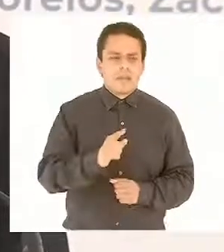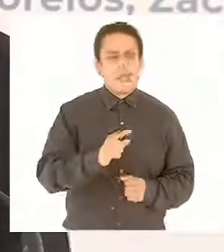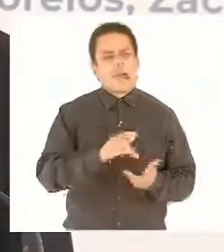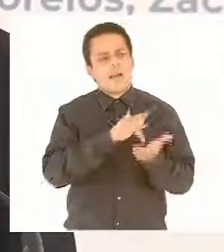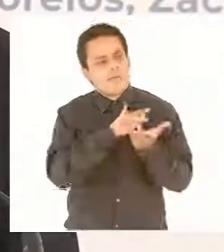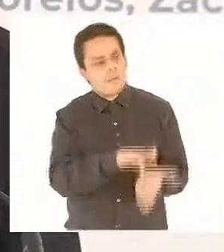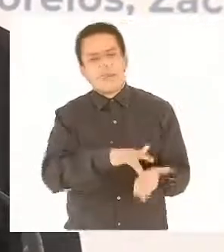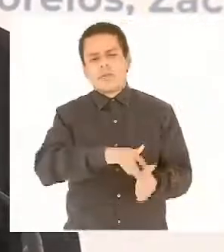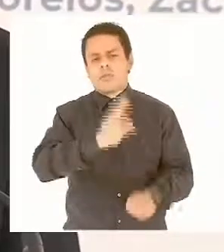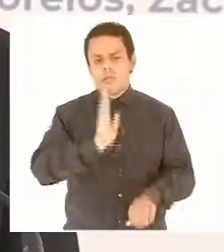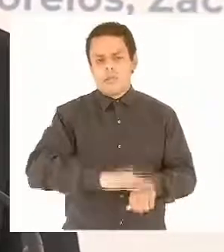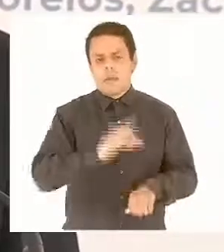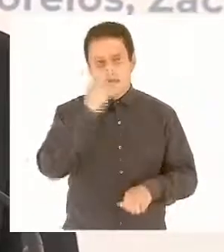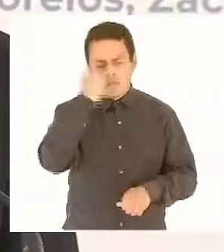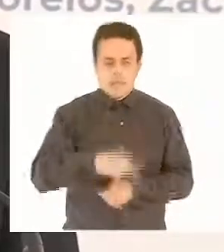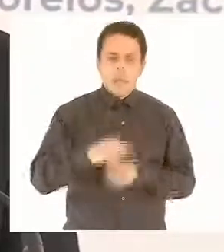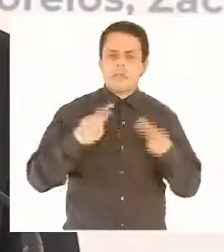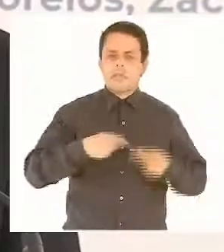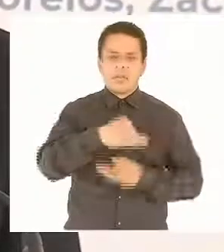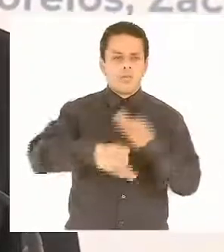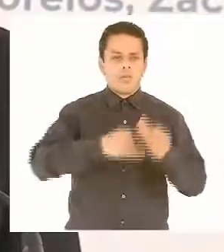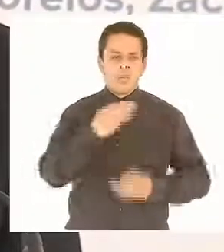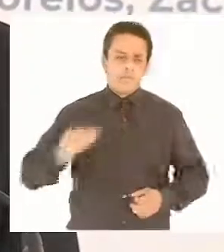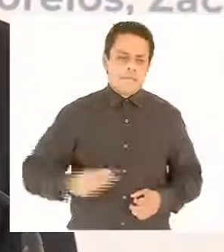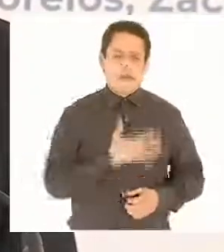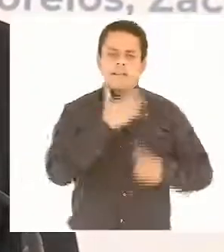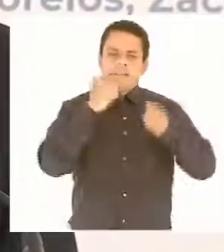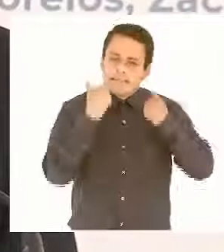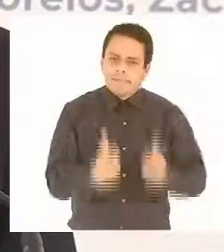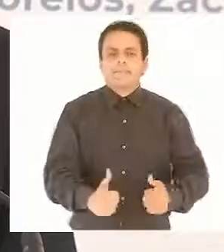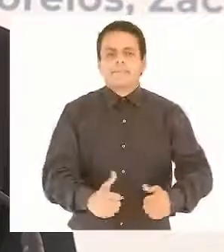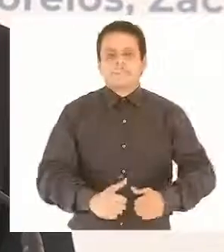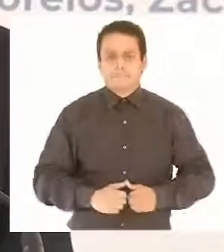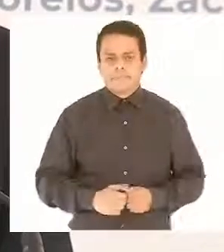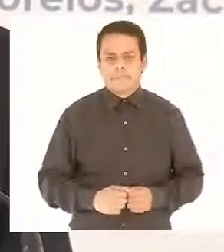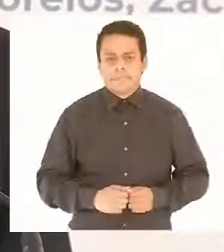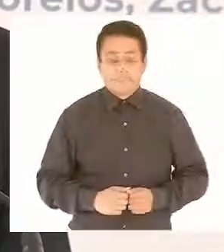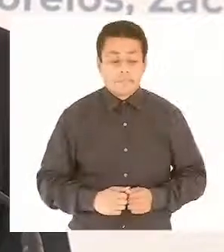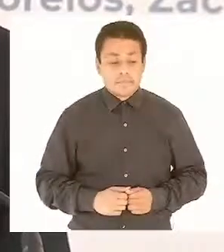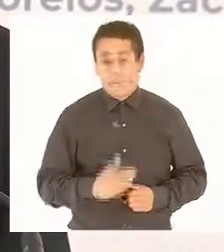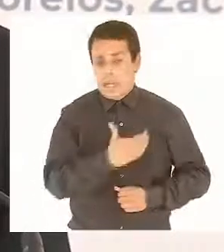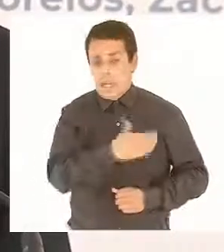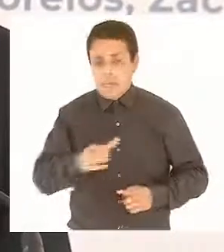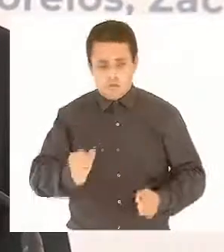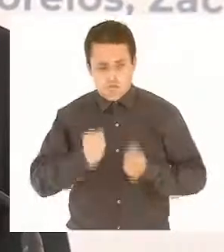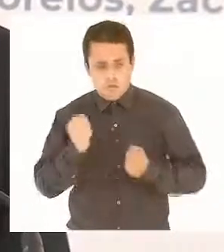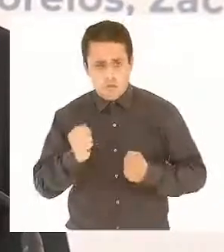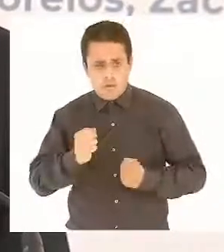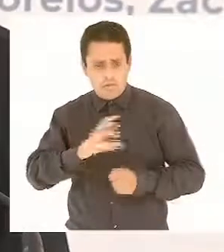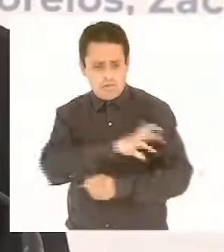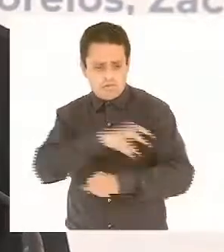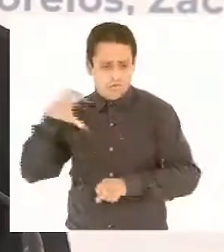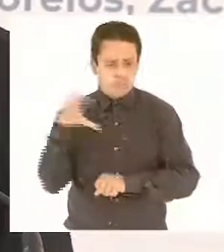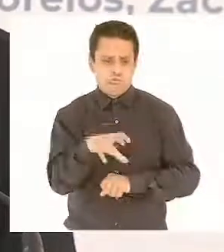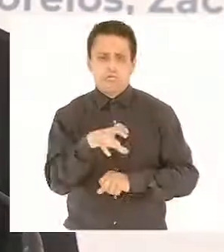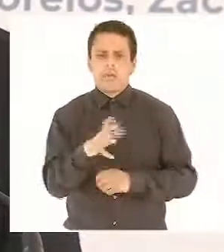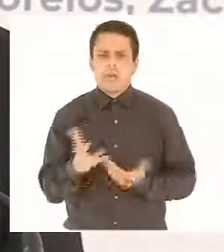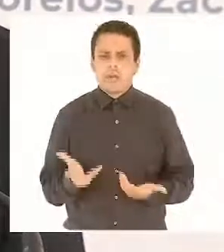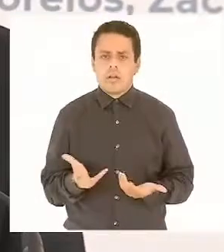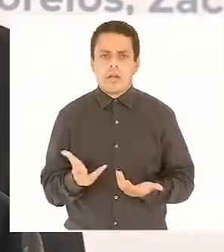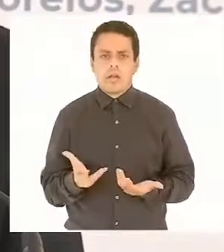programas para el bienestar. Es el campo, es fortalecer también nuestro sector